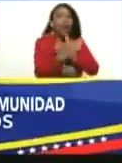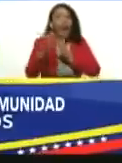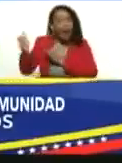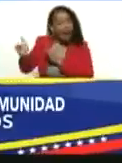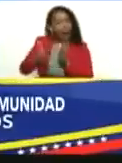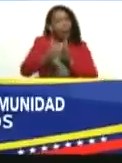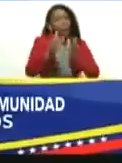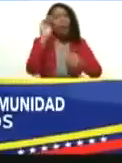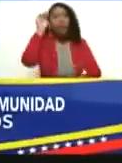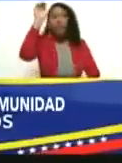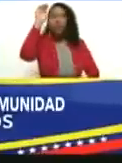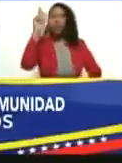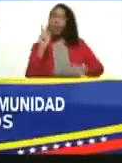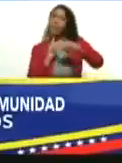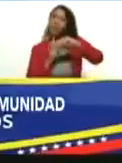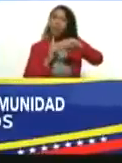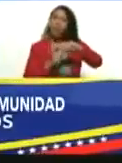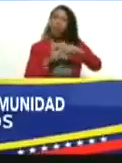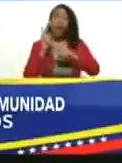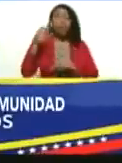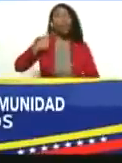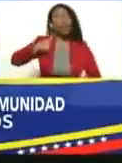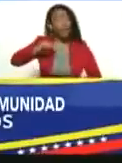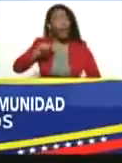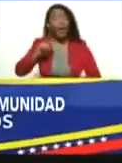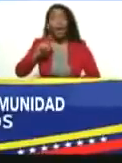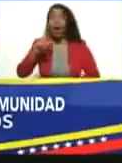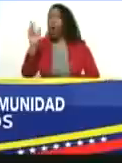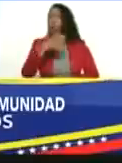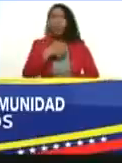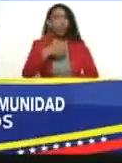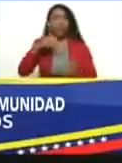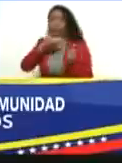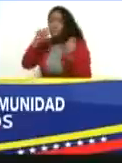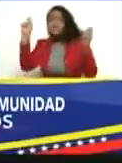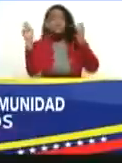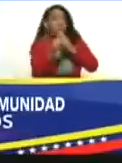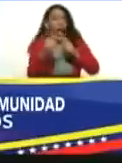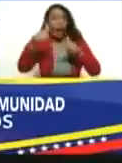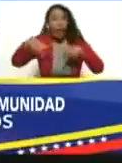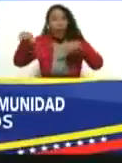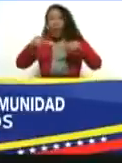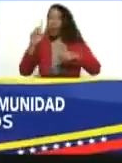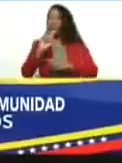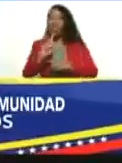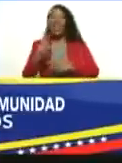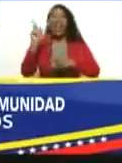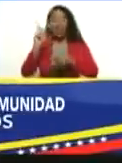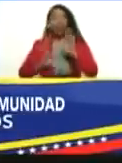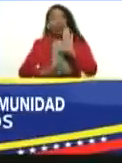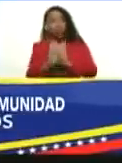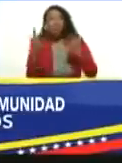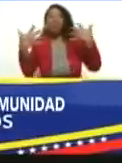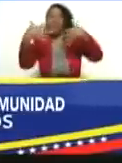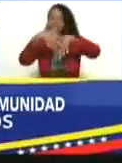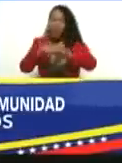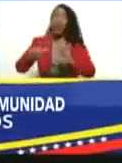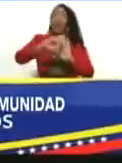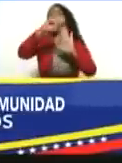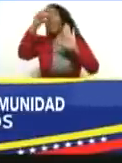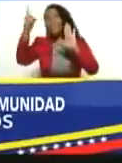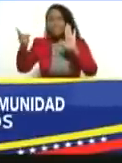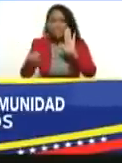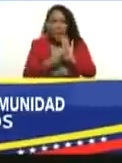que tiene que ser Irreversible para la región el camino de la integración completa